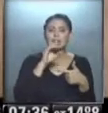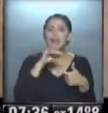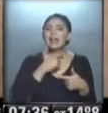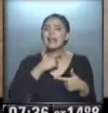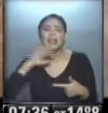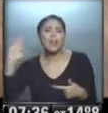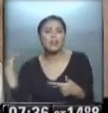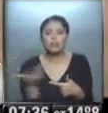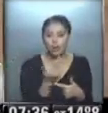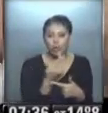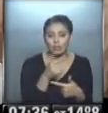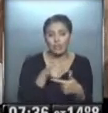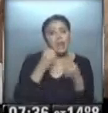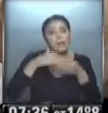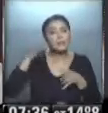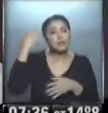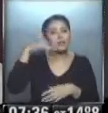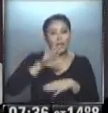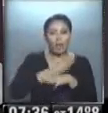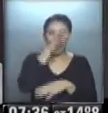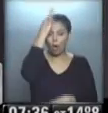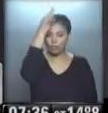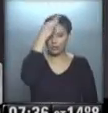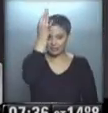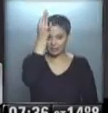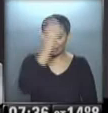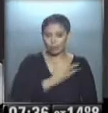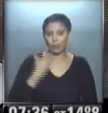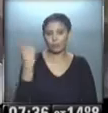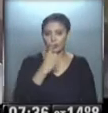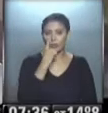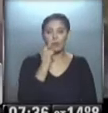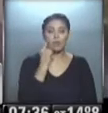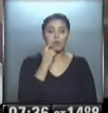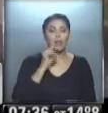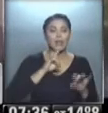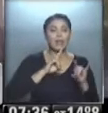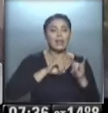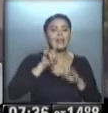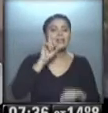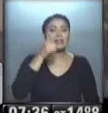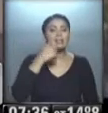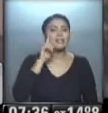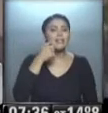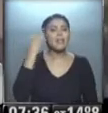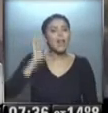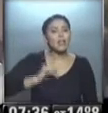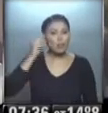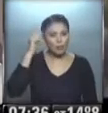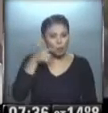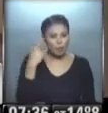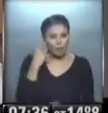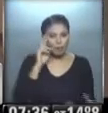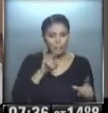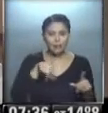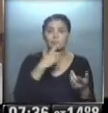Todos es el primero. Nació como una obra de teatro escrita y dirigida por Luciano Quilici. En el 2009 la pudiste ver en la Sala Beckett. Y el